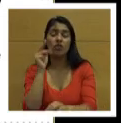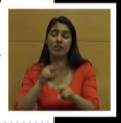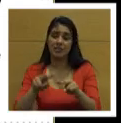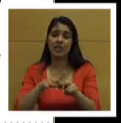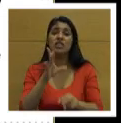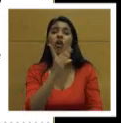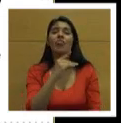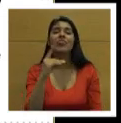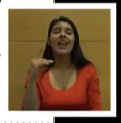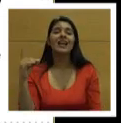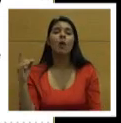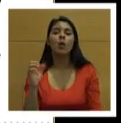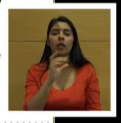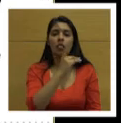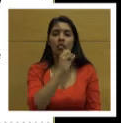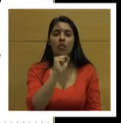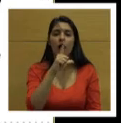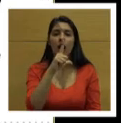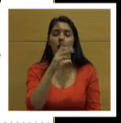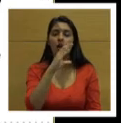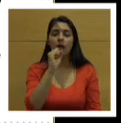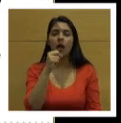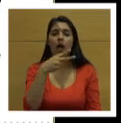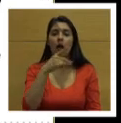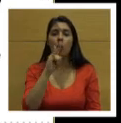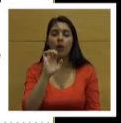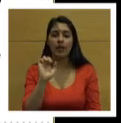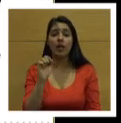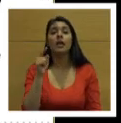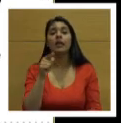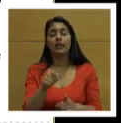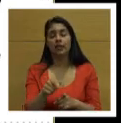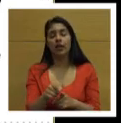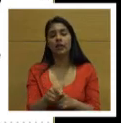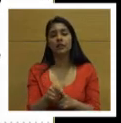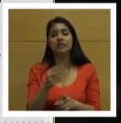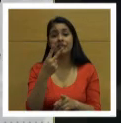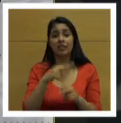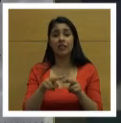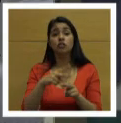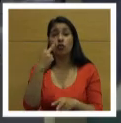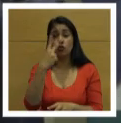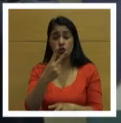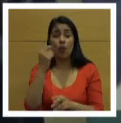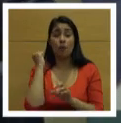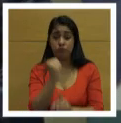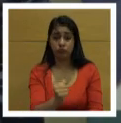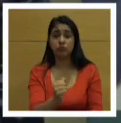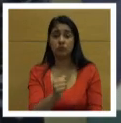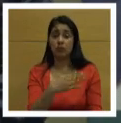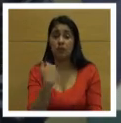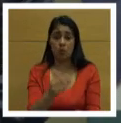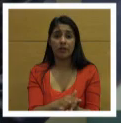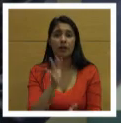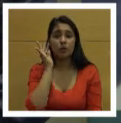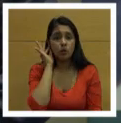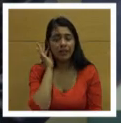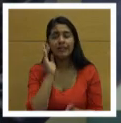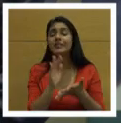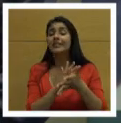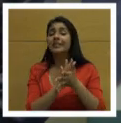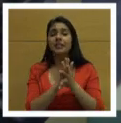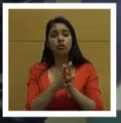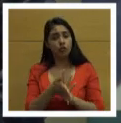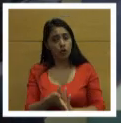fue de 10 femicidios frustrados y 2 femicidios consumados. Y en todos esos casos